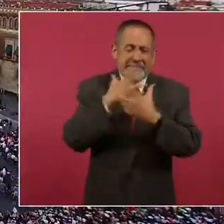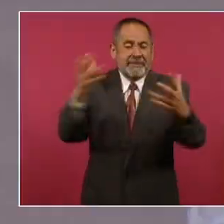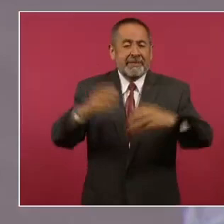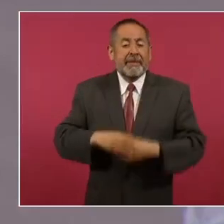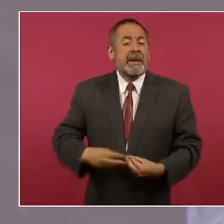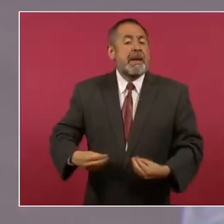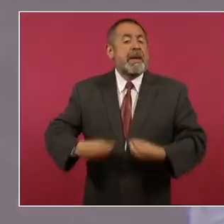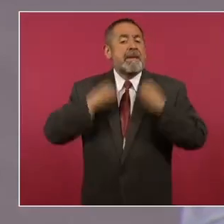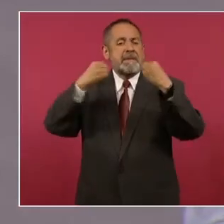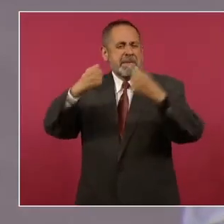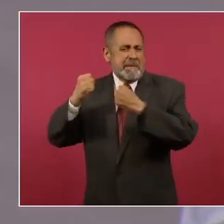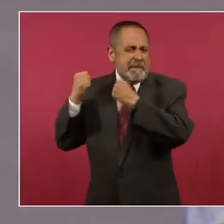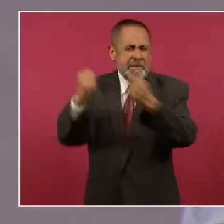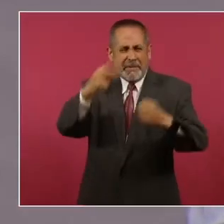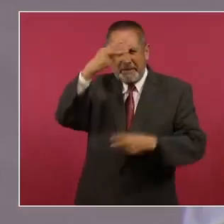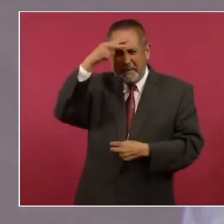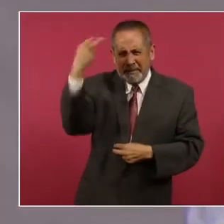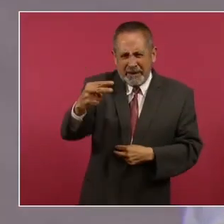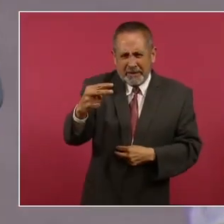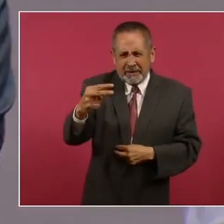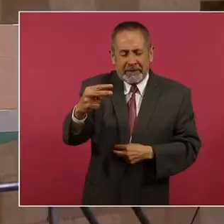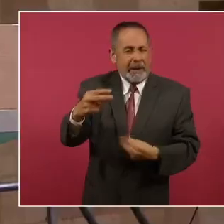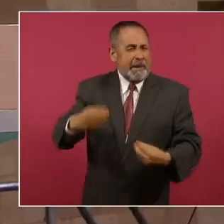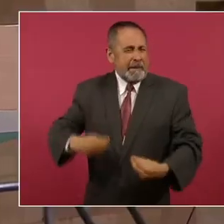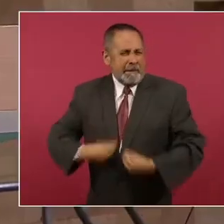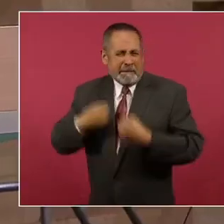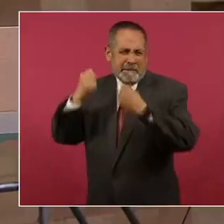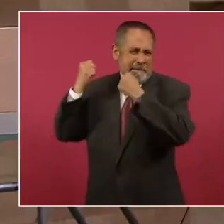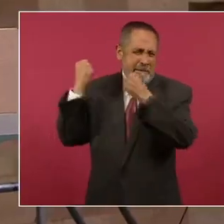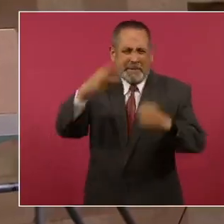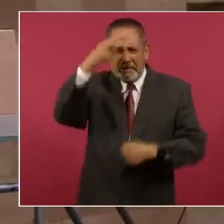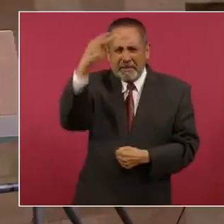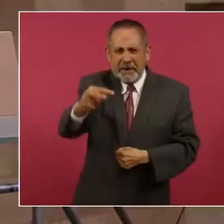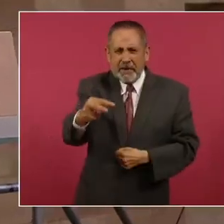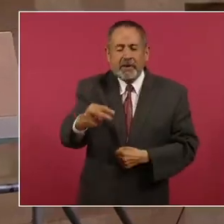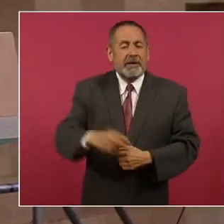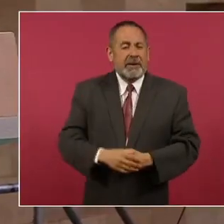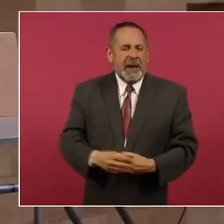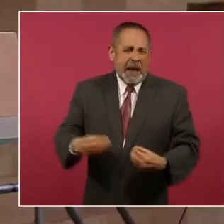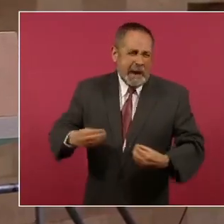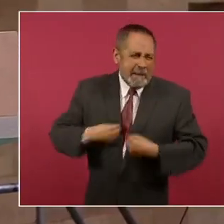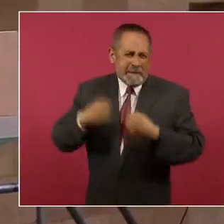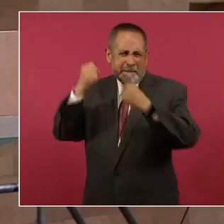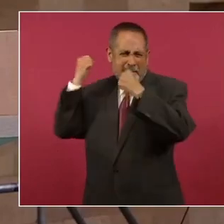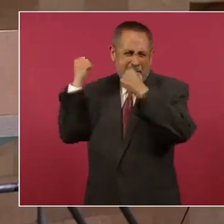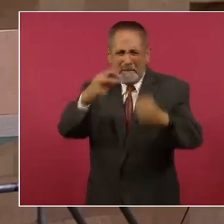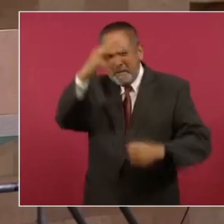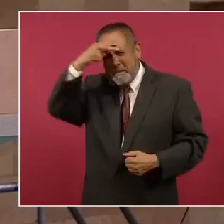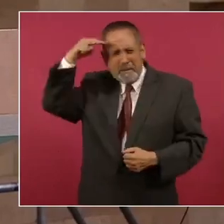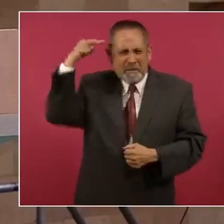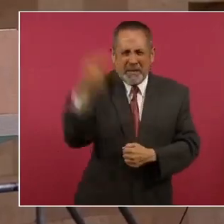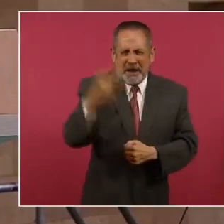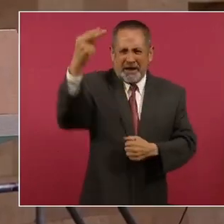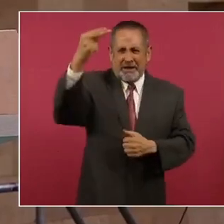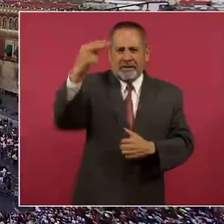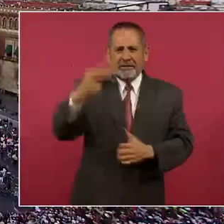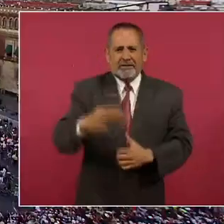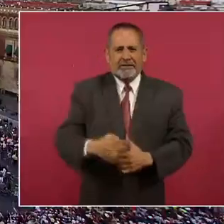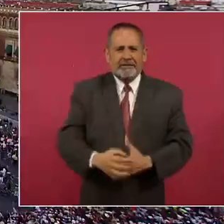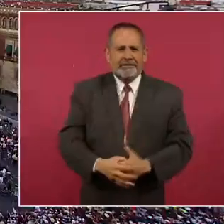¡Viva México! ¡Viva México! ¡Viva México!